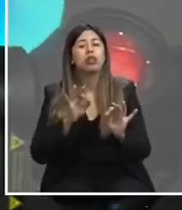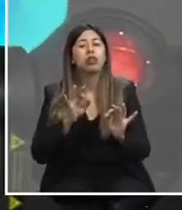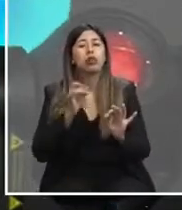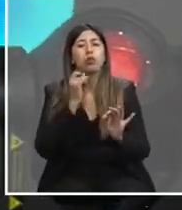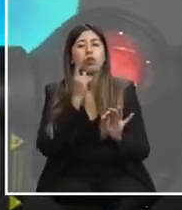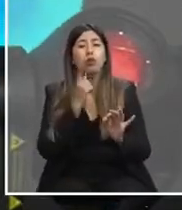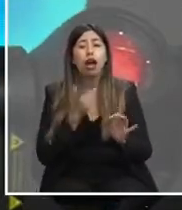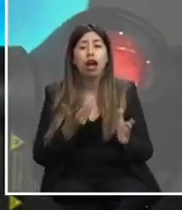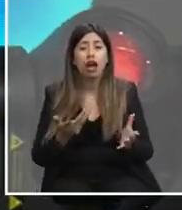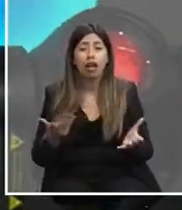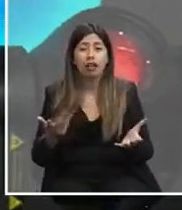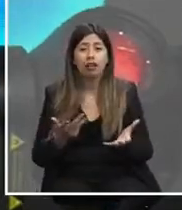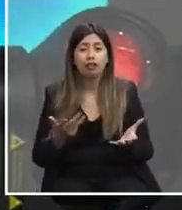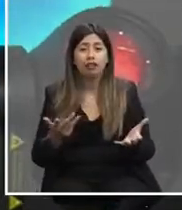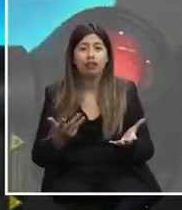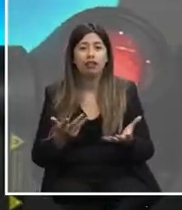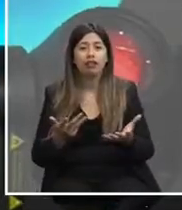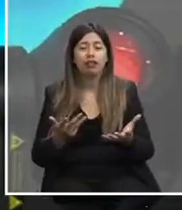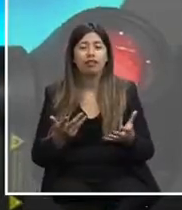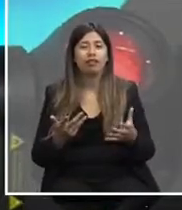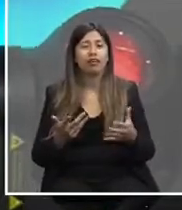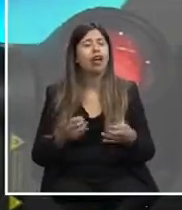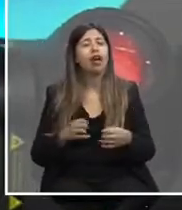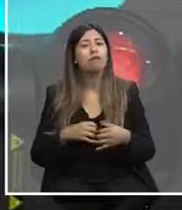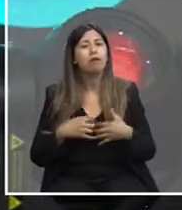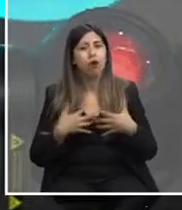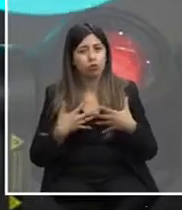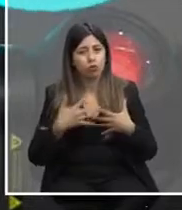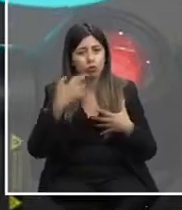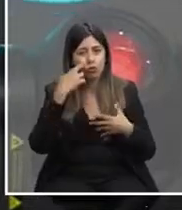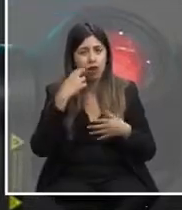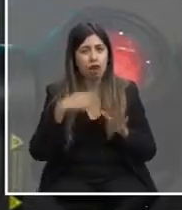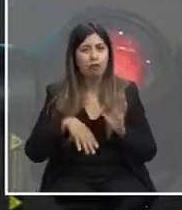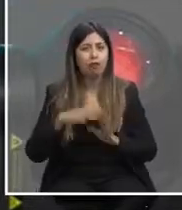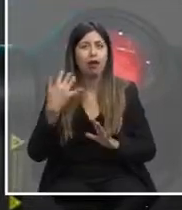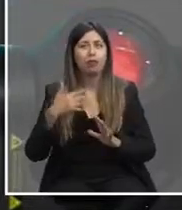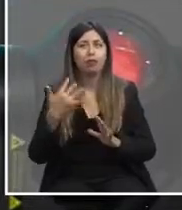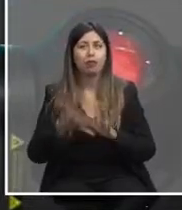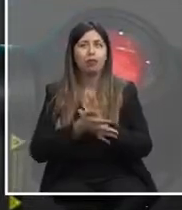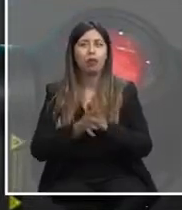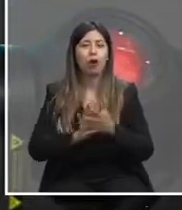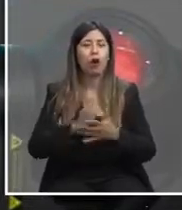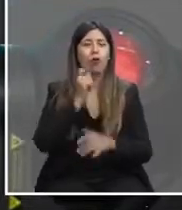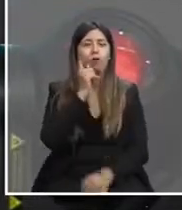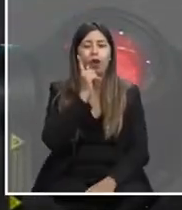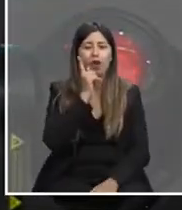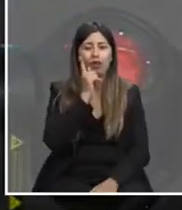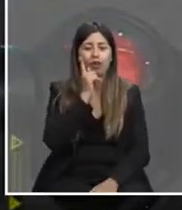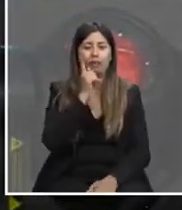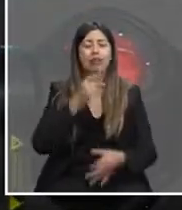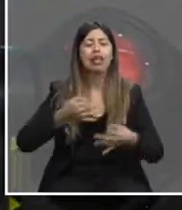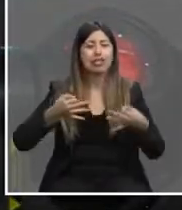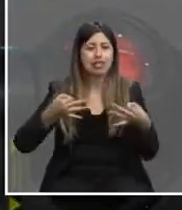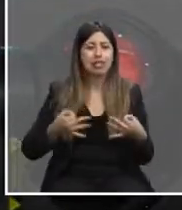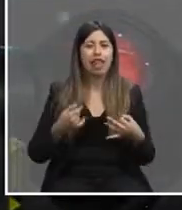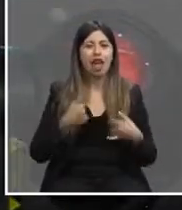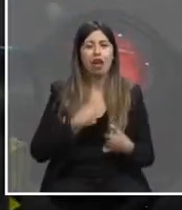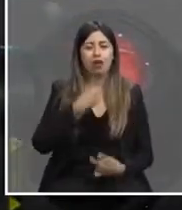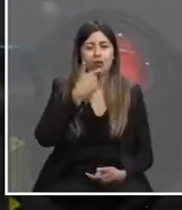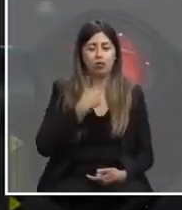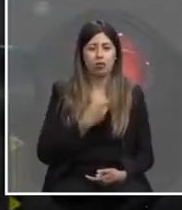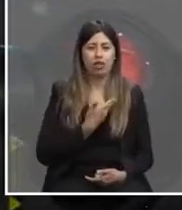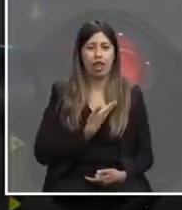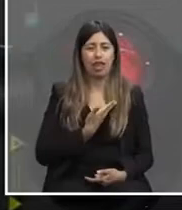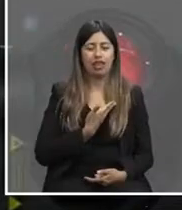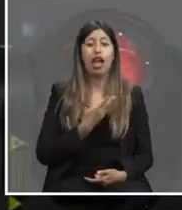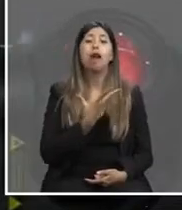de que es probablemente una de las emociones humanas más importantes de todas, que es las certezas que uno tiene, los